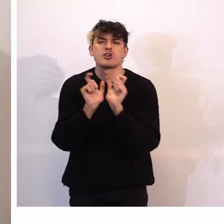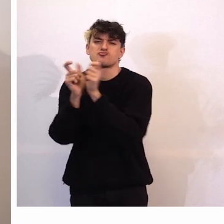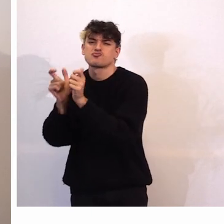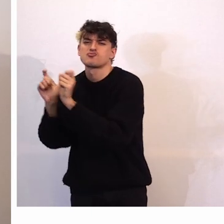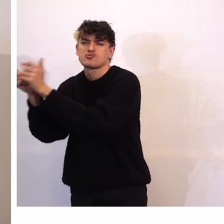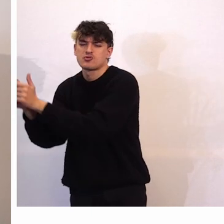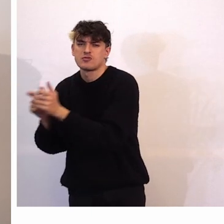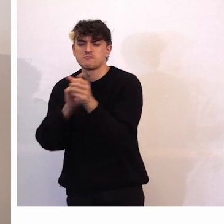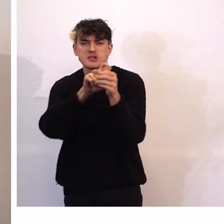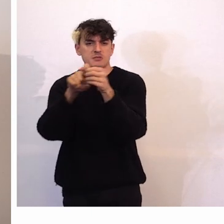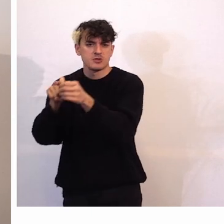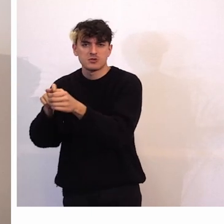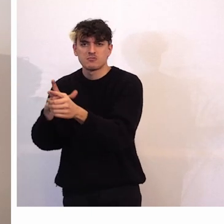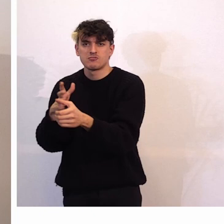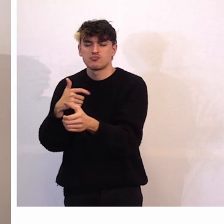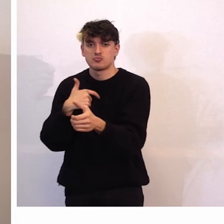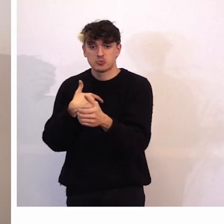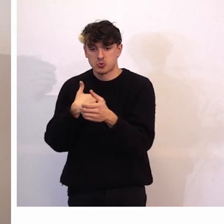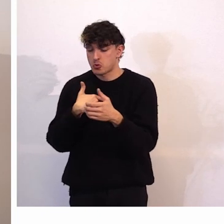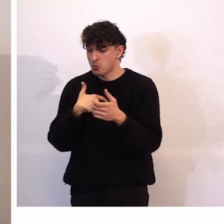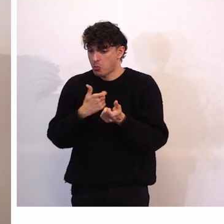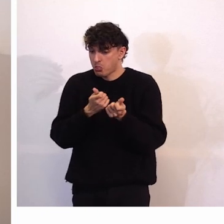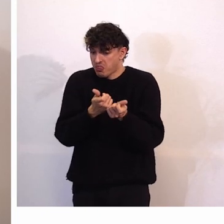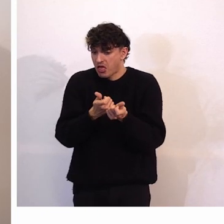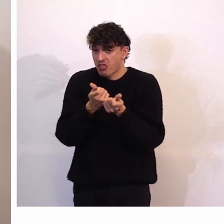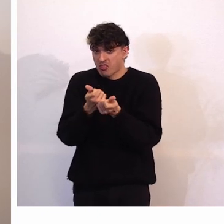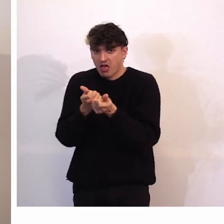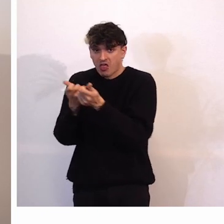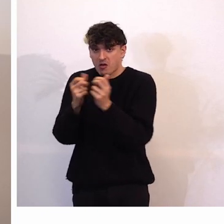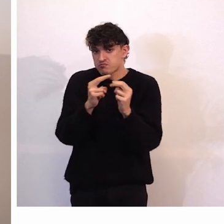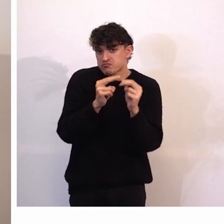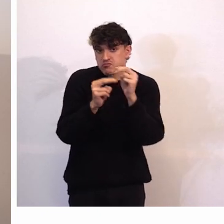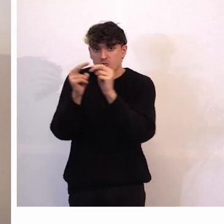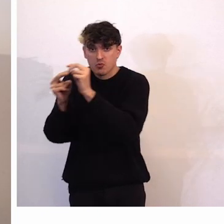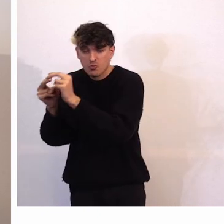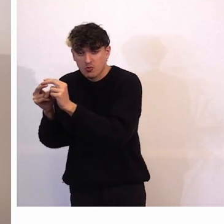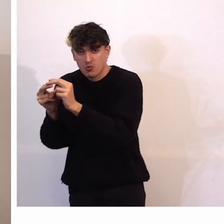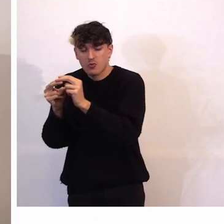podido aportar mi granito de arena a esta